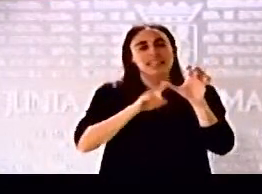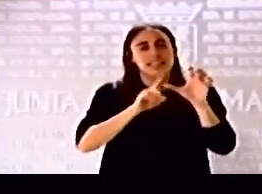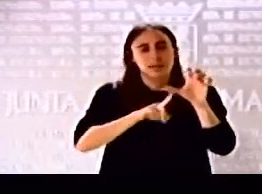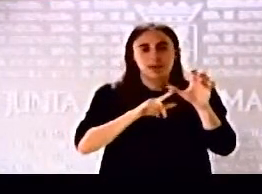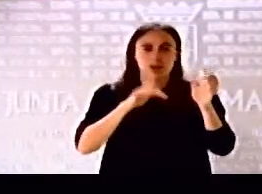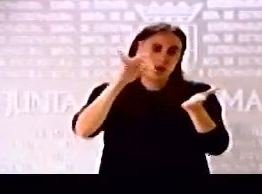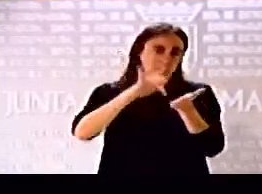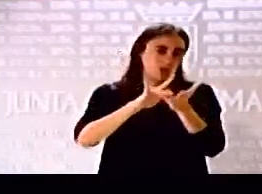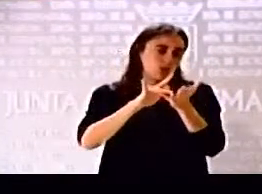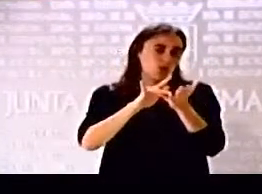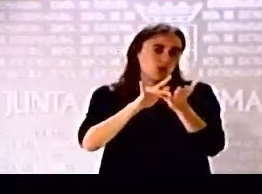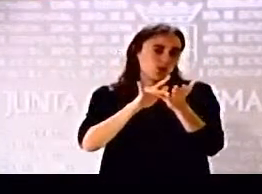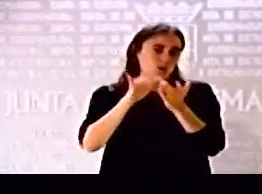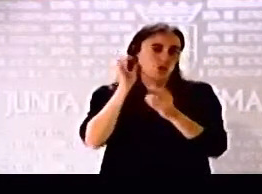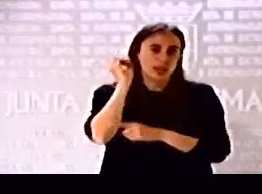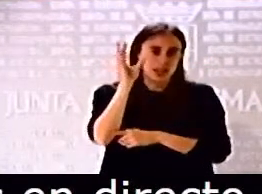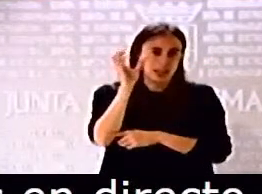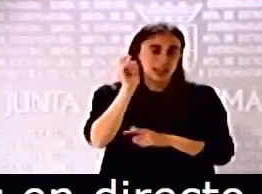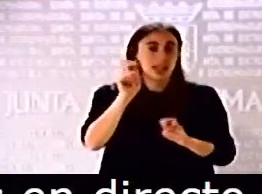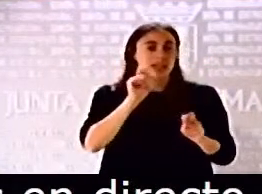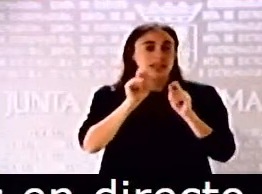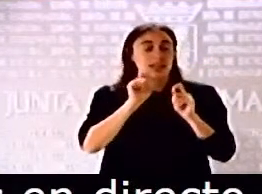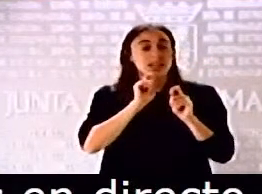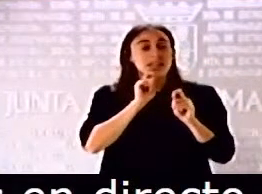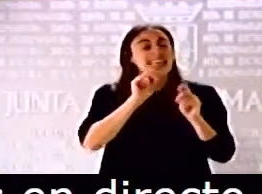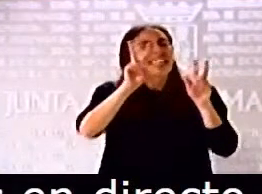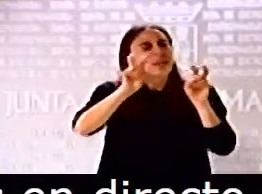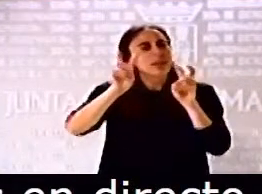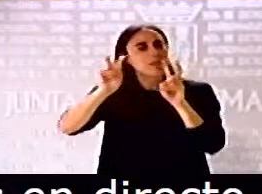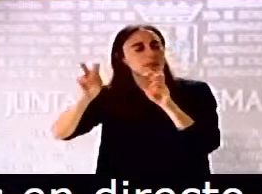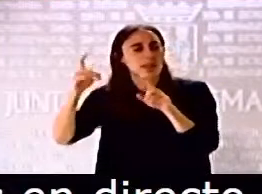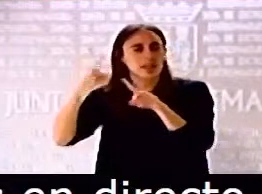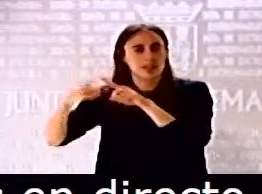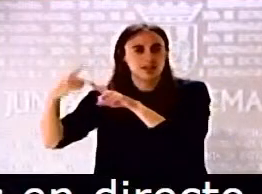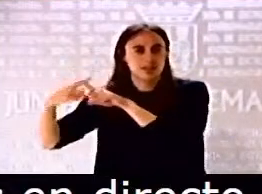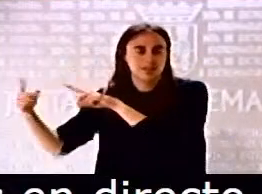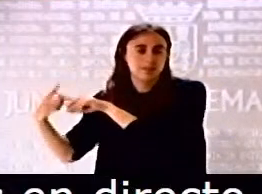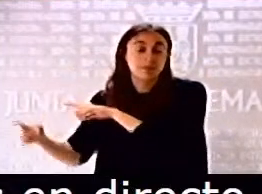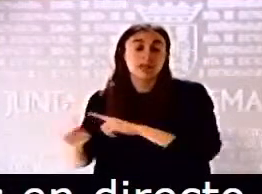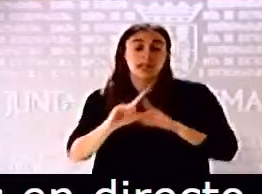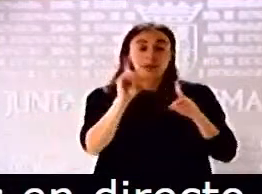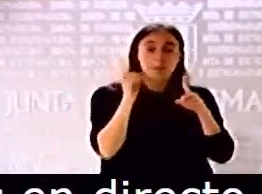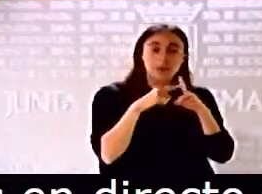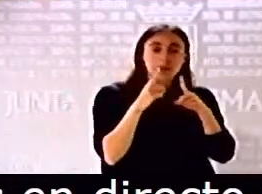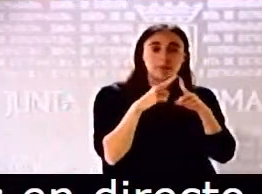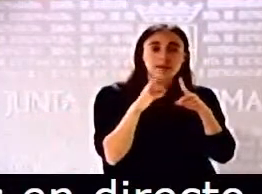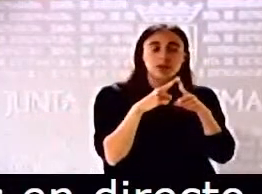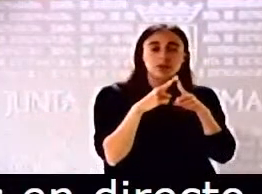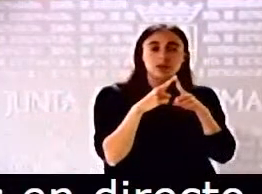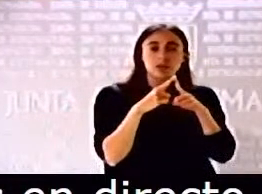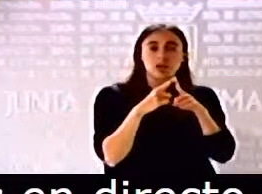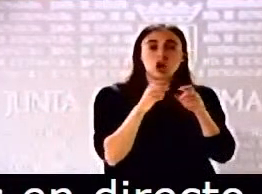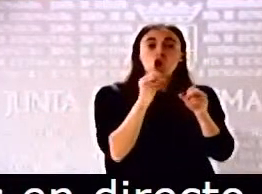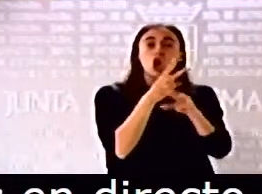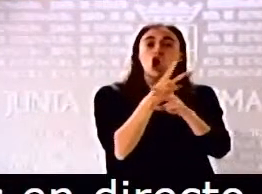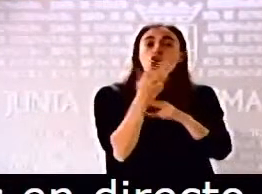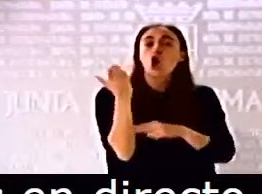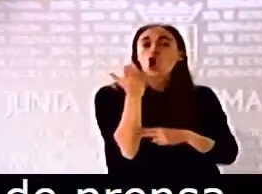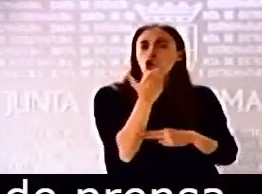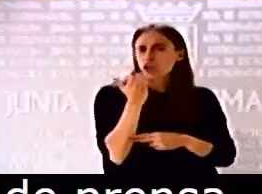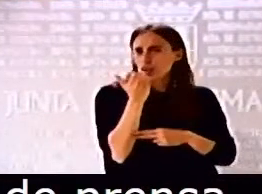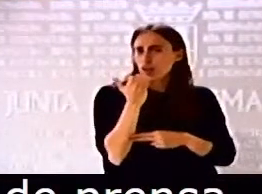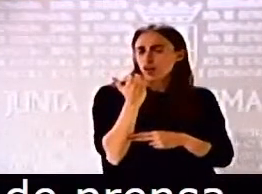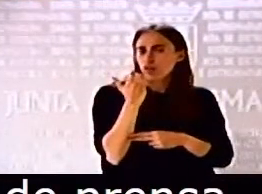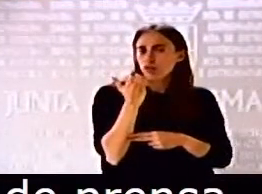prensa. Varias cuestiones. En primer lugar, los hosteleros entienden